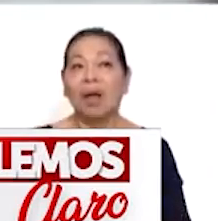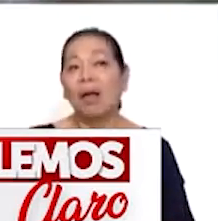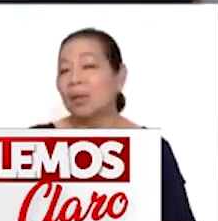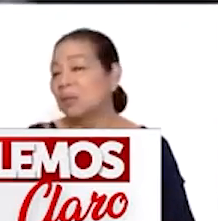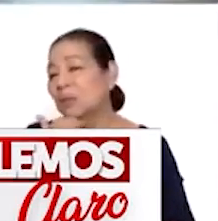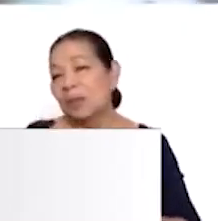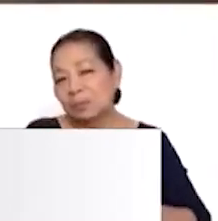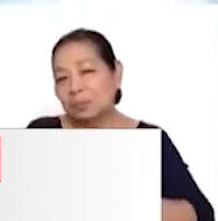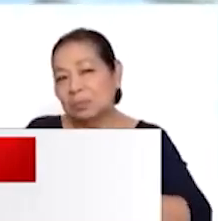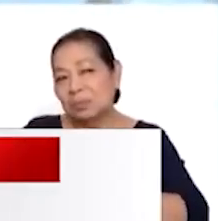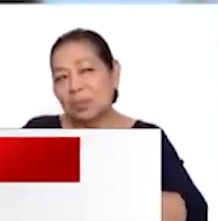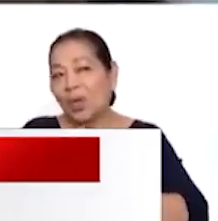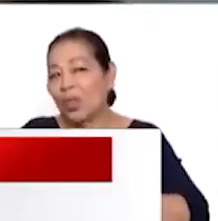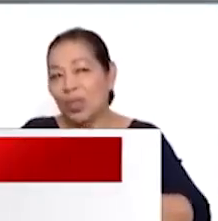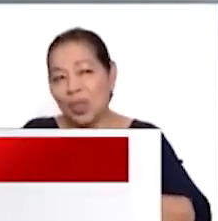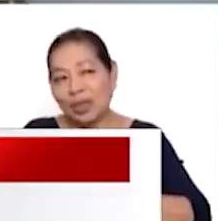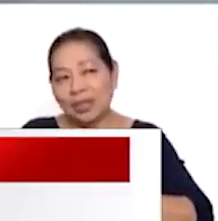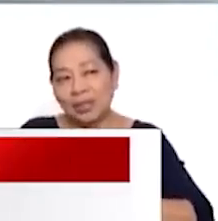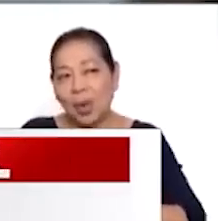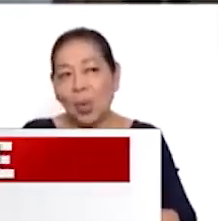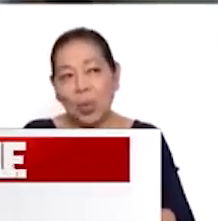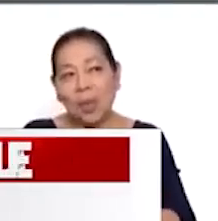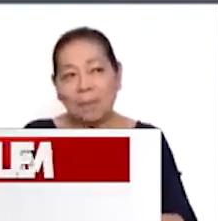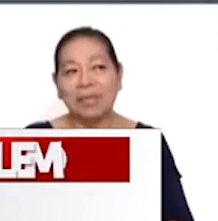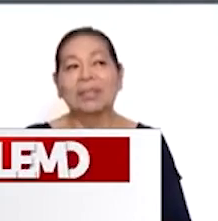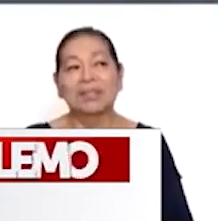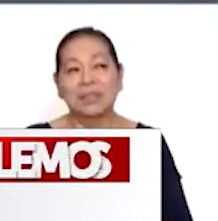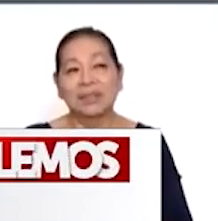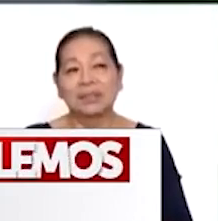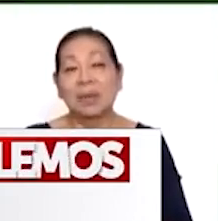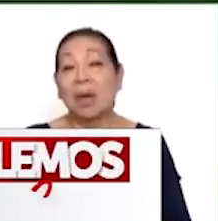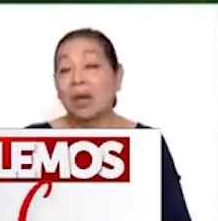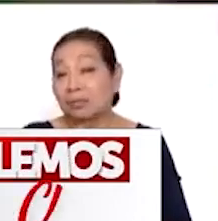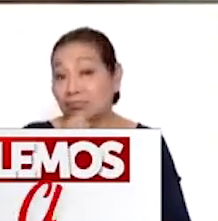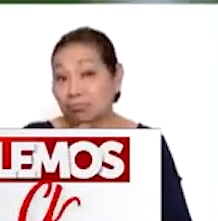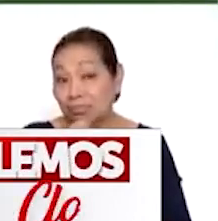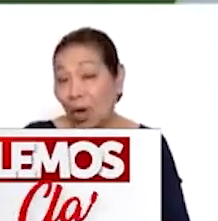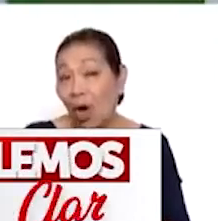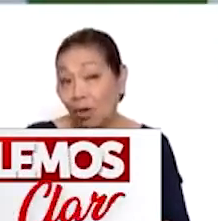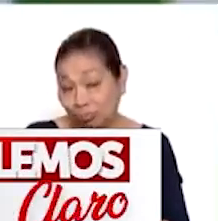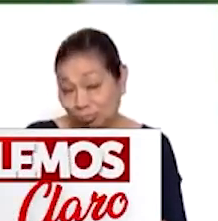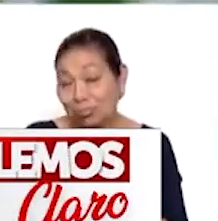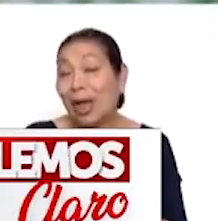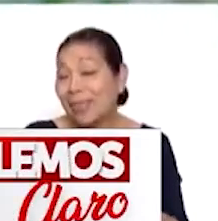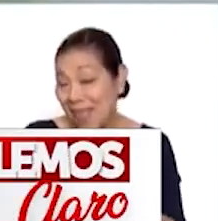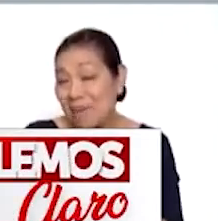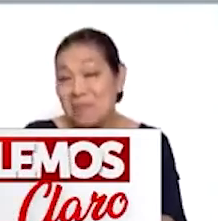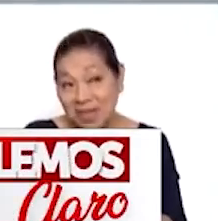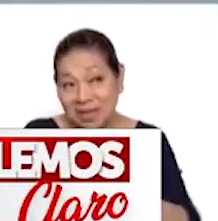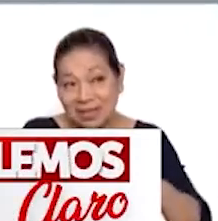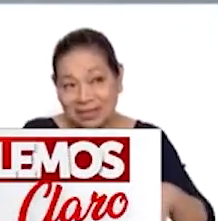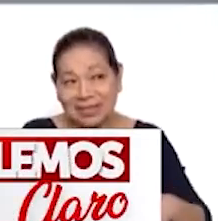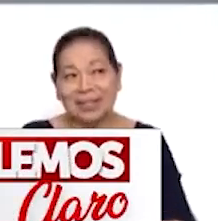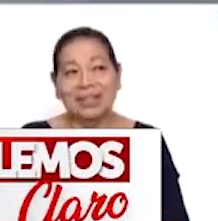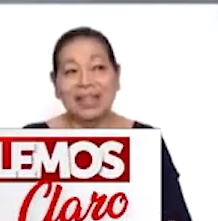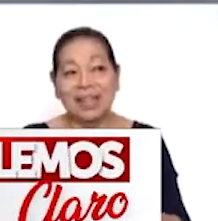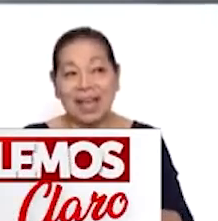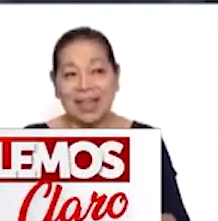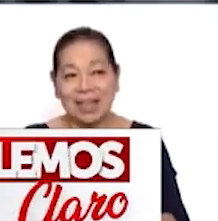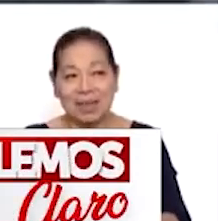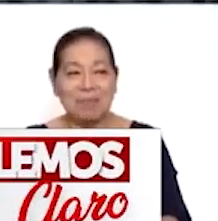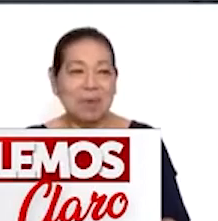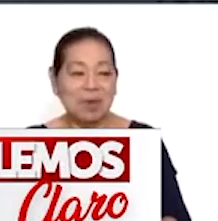¿Qué celebran, Giles? Si eso ya lo hemos hecho, lo único que tienen que hacer... Es más bien que, ya he preguntado, ¿qué